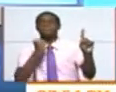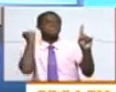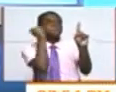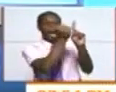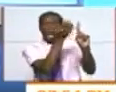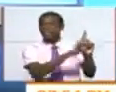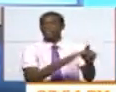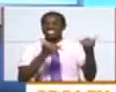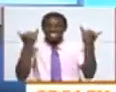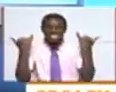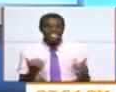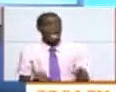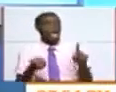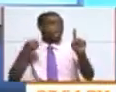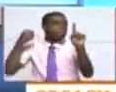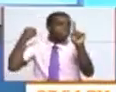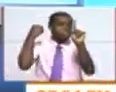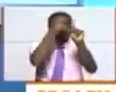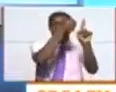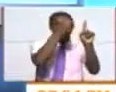derrocar inmediatamente.